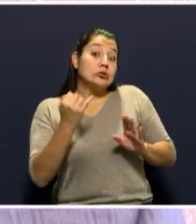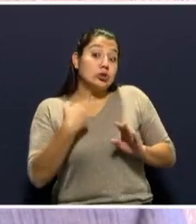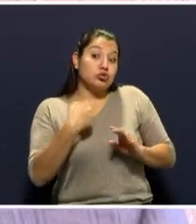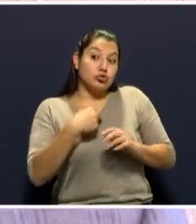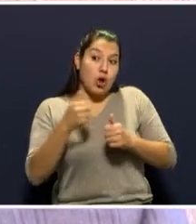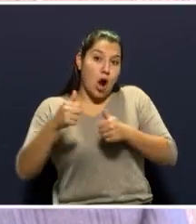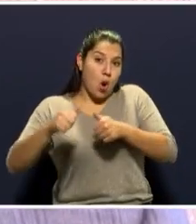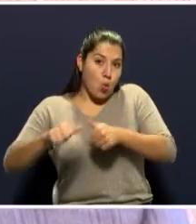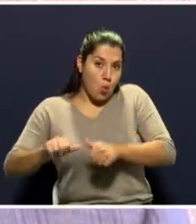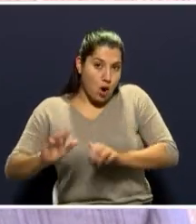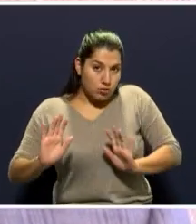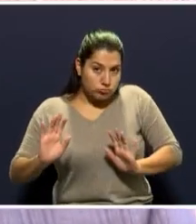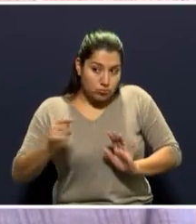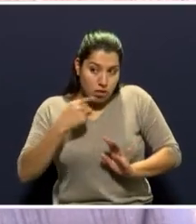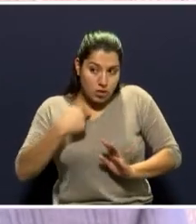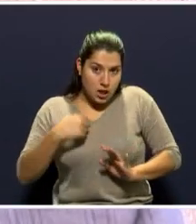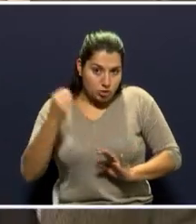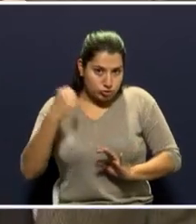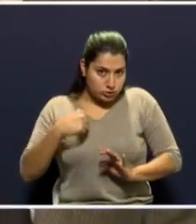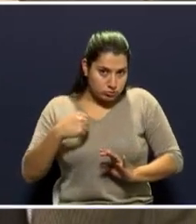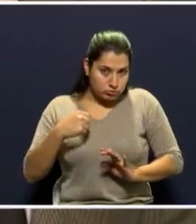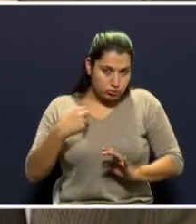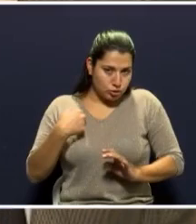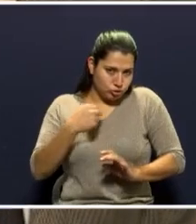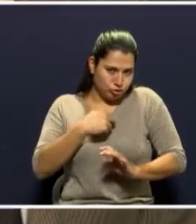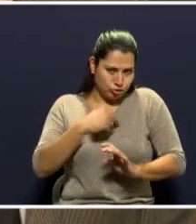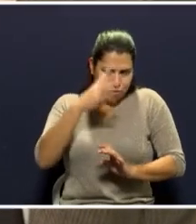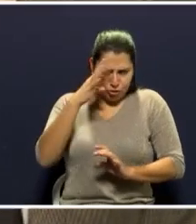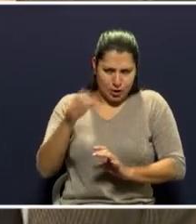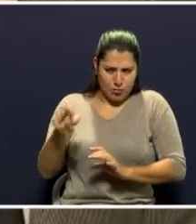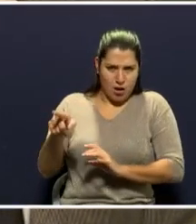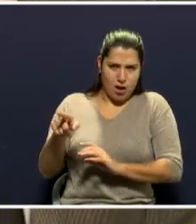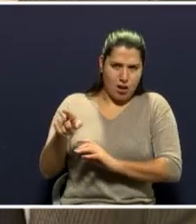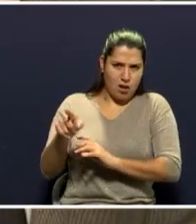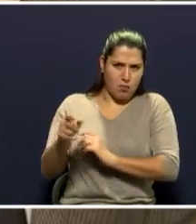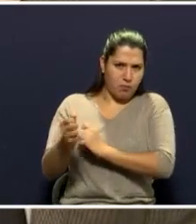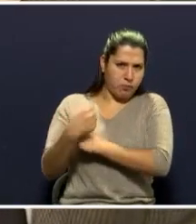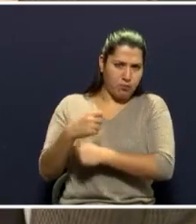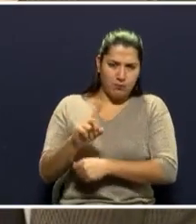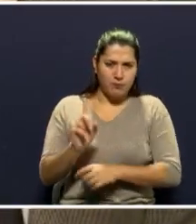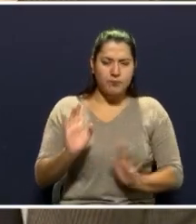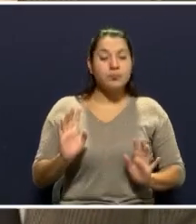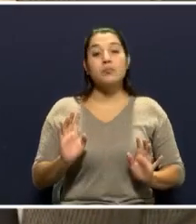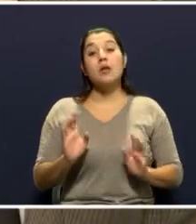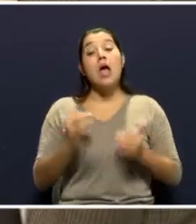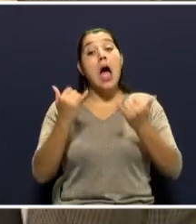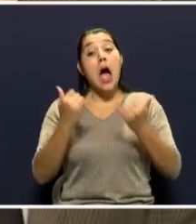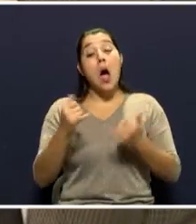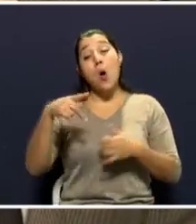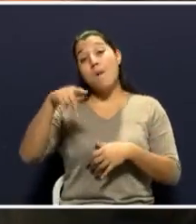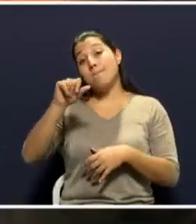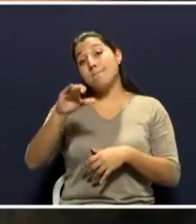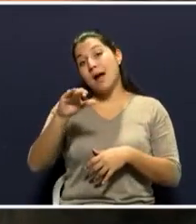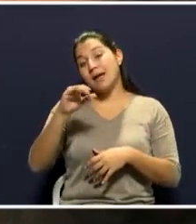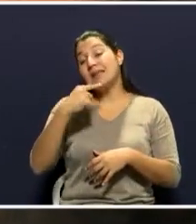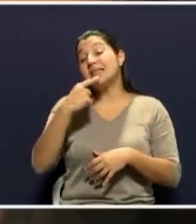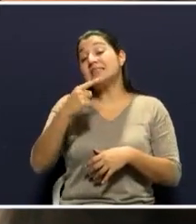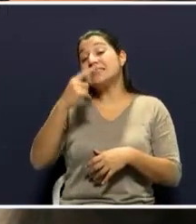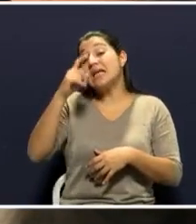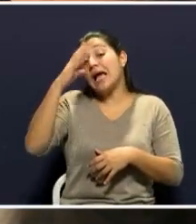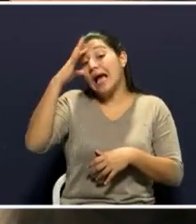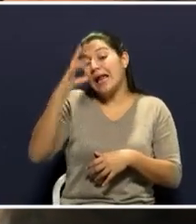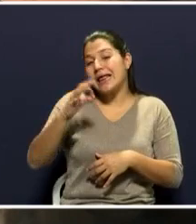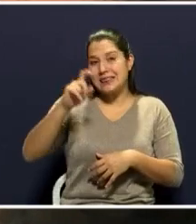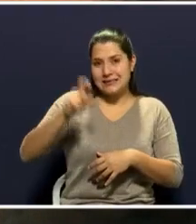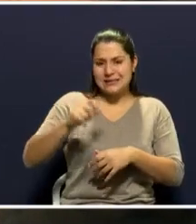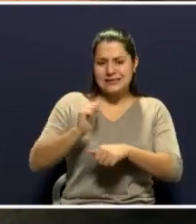que esos acuerdos salgan adelante. Por otro lado, en el PAC insisten en la necesidad de construir un directorio inclusivo y dejar